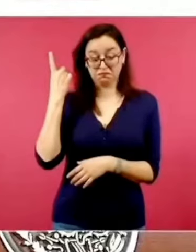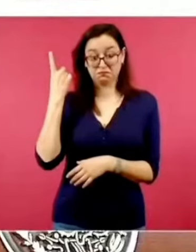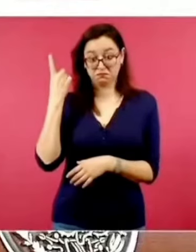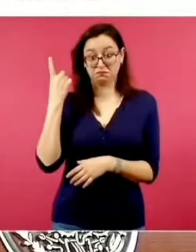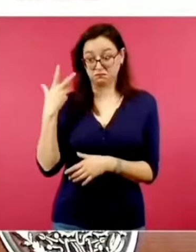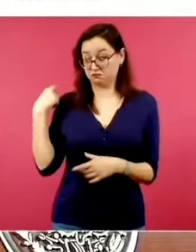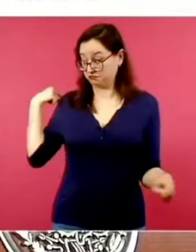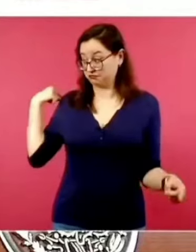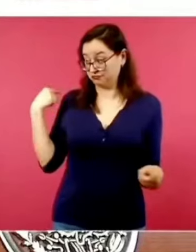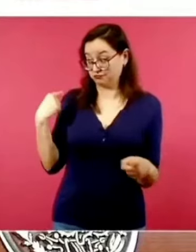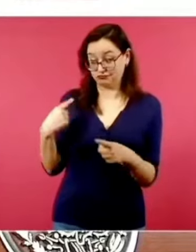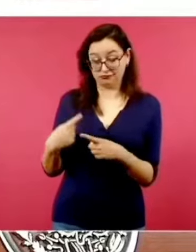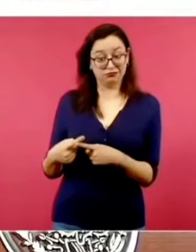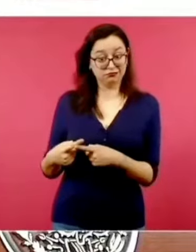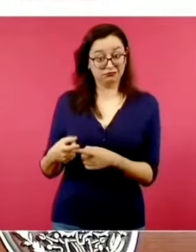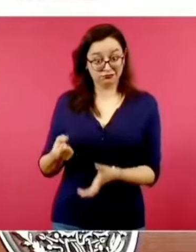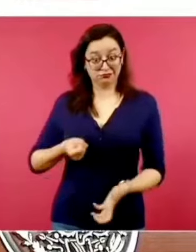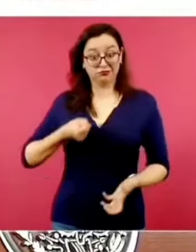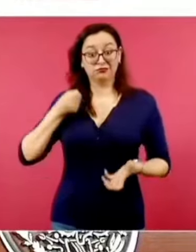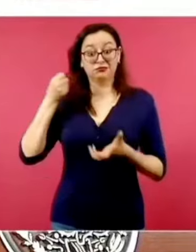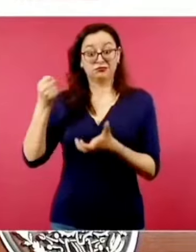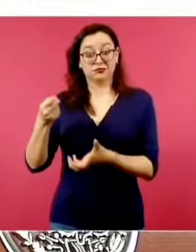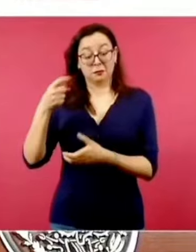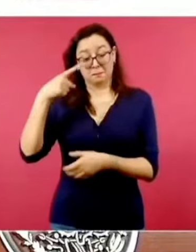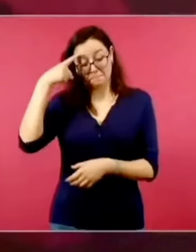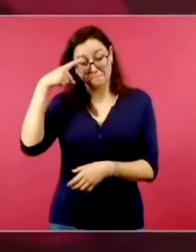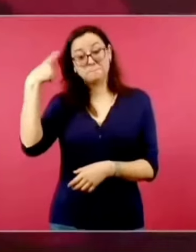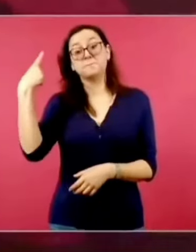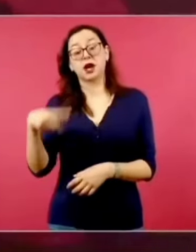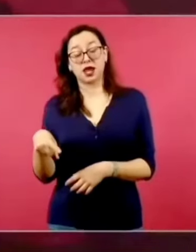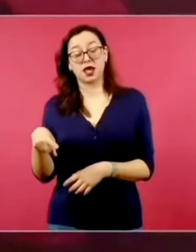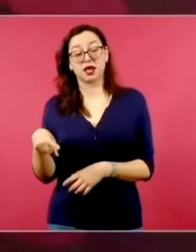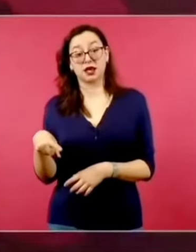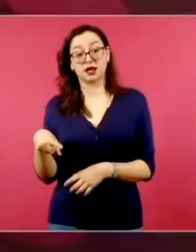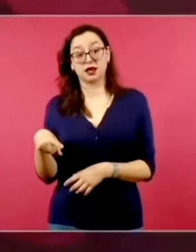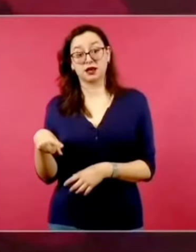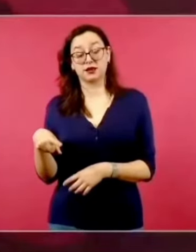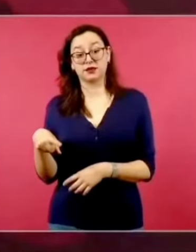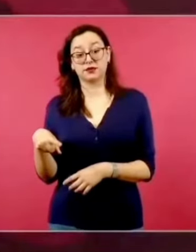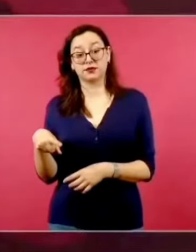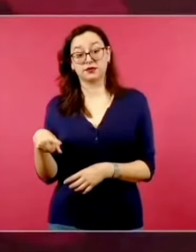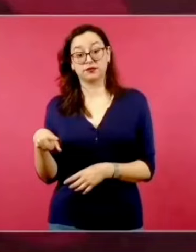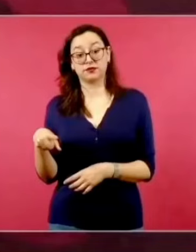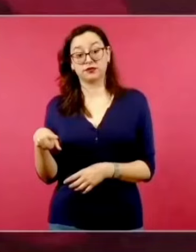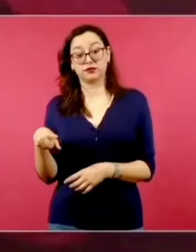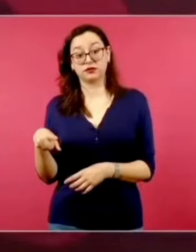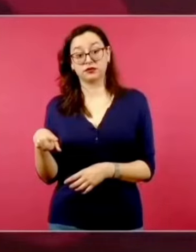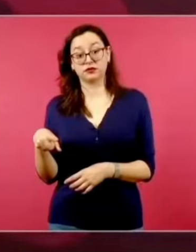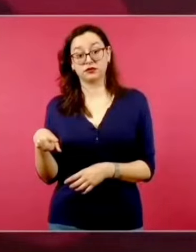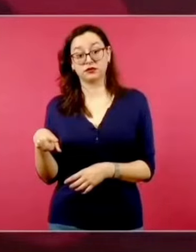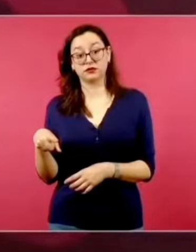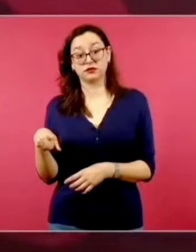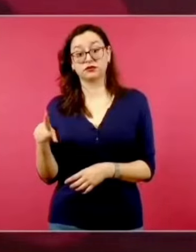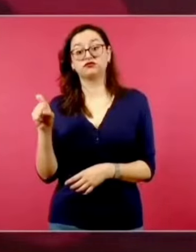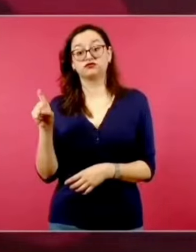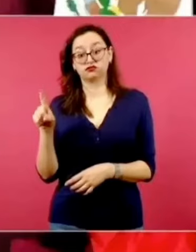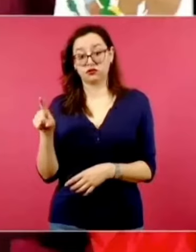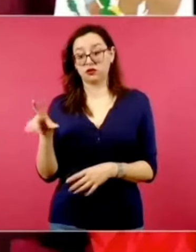hemos destinado a la modernización de eh la